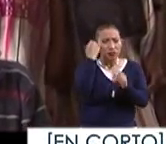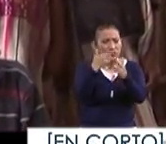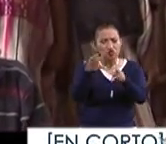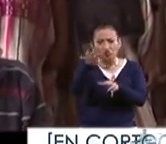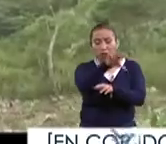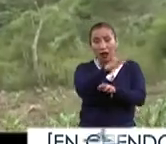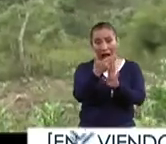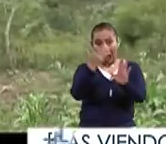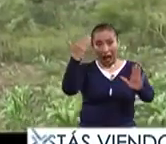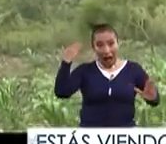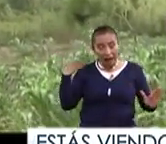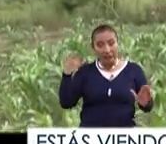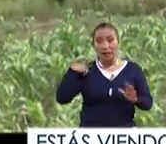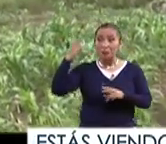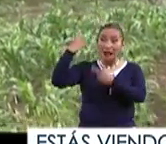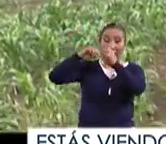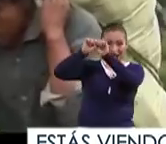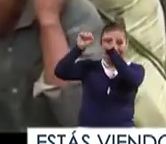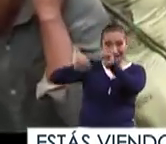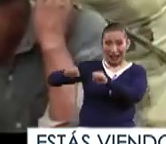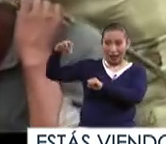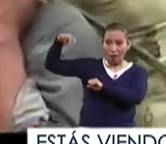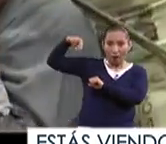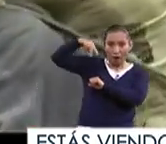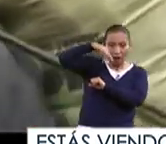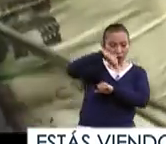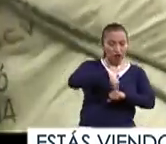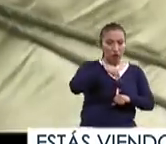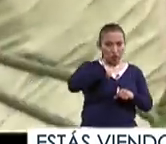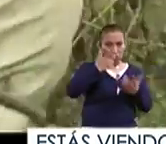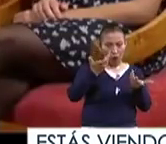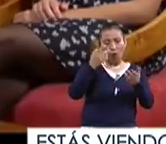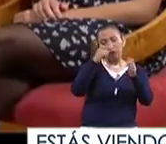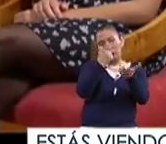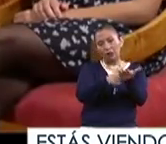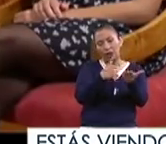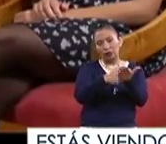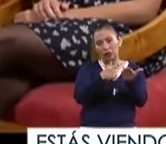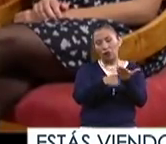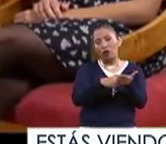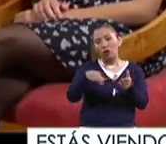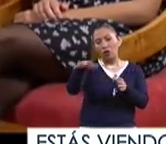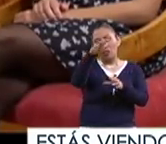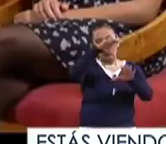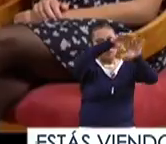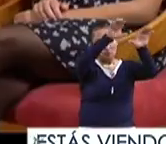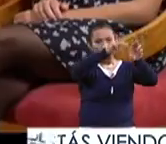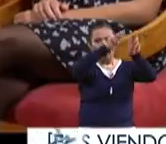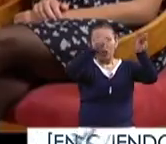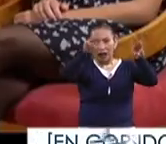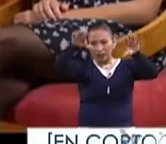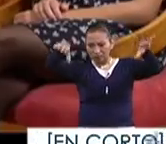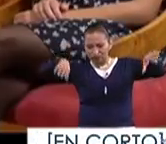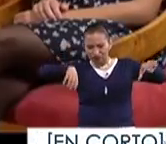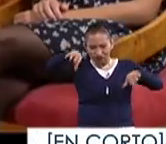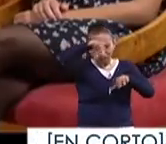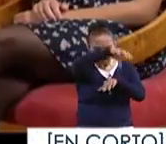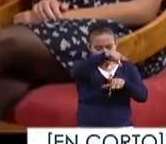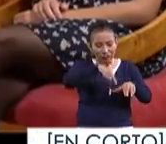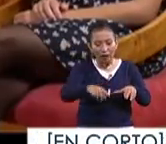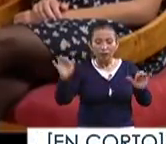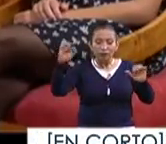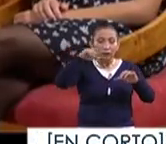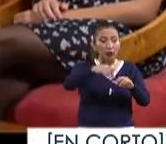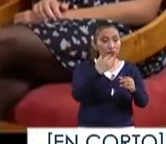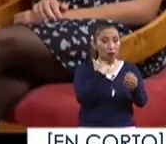el indígena bajaba de la sierra, que es textual, porque yo estaba en la sierra de Chiapas, San Cristóbal está rodeado de montañas, y